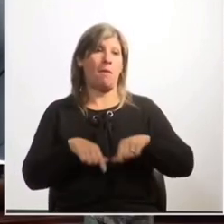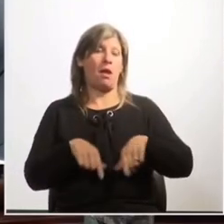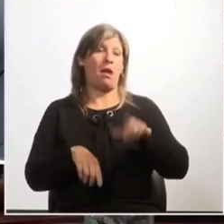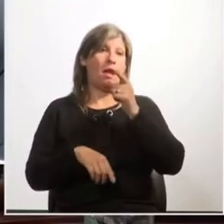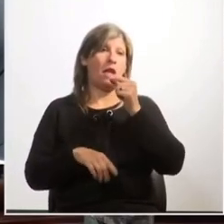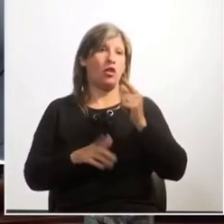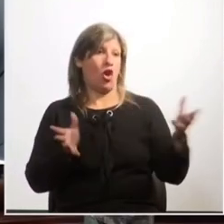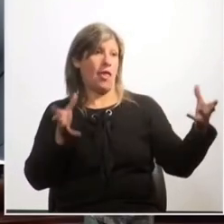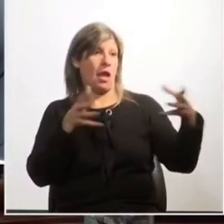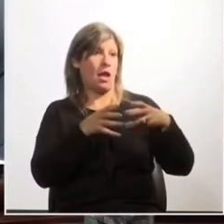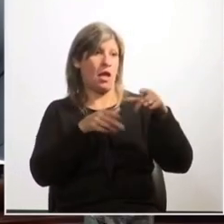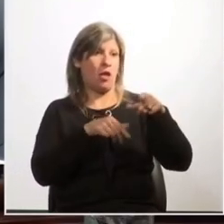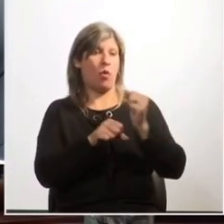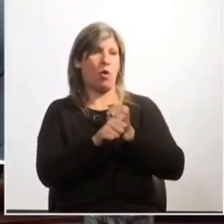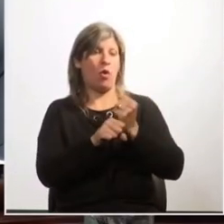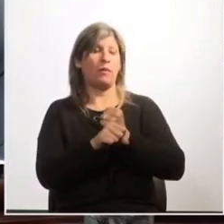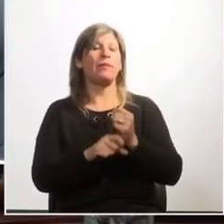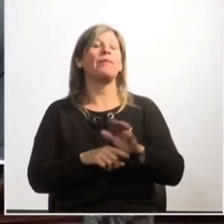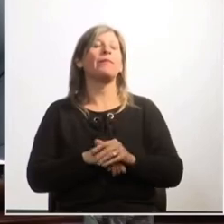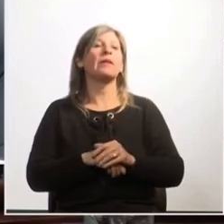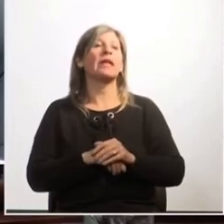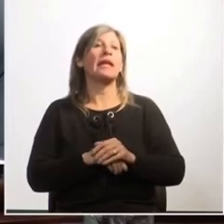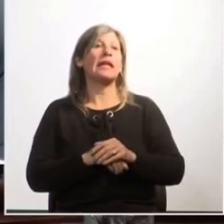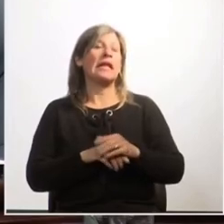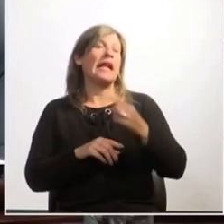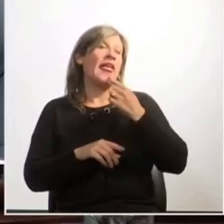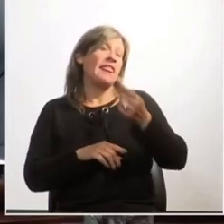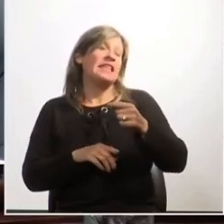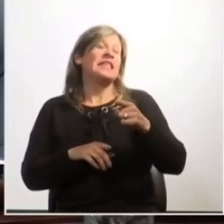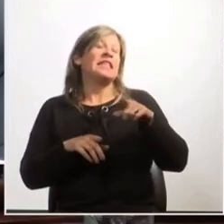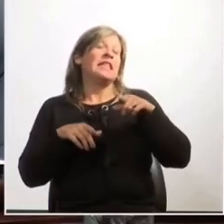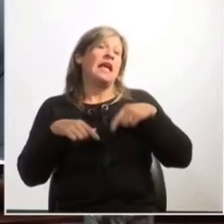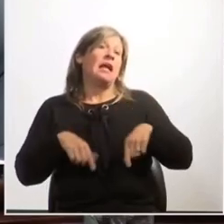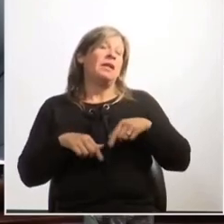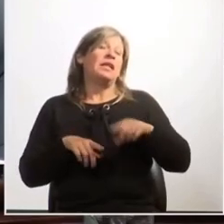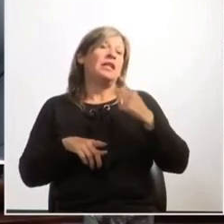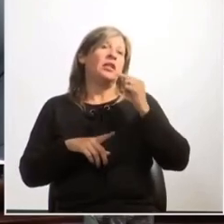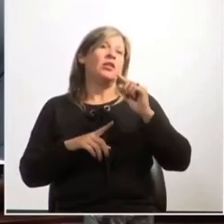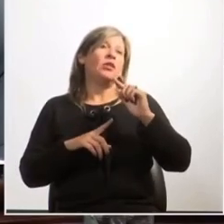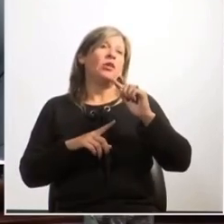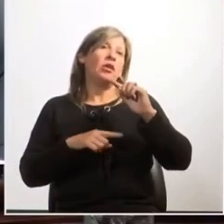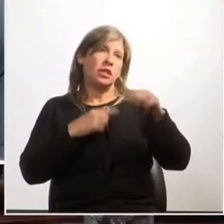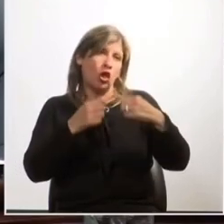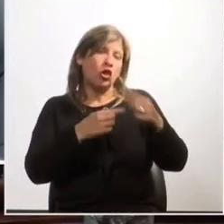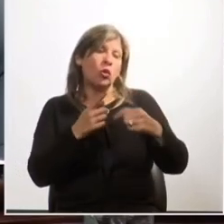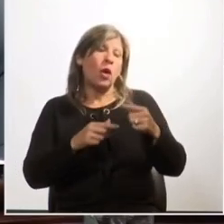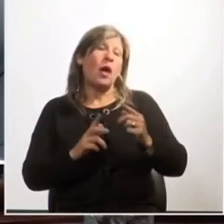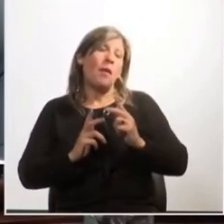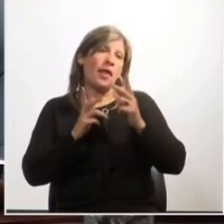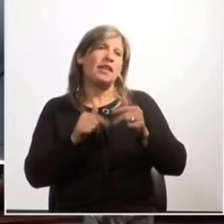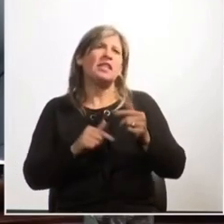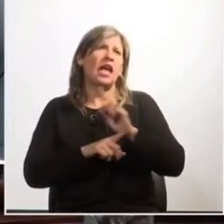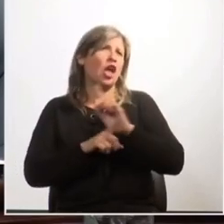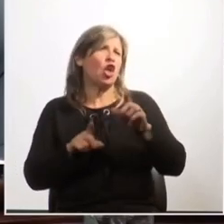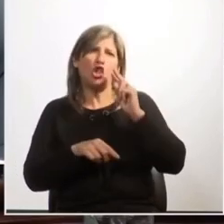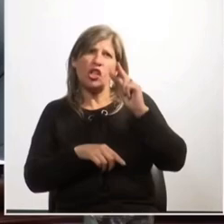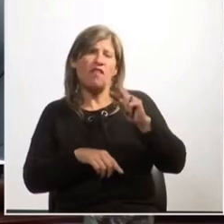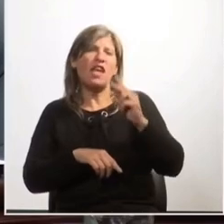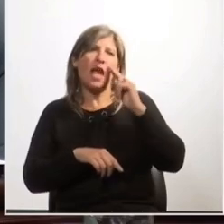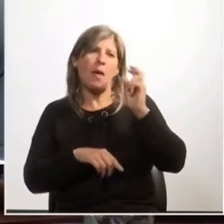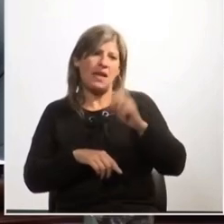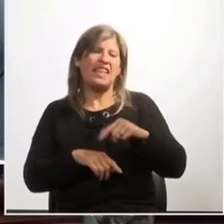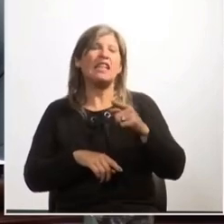su equipo, el ministro decía que si después se seguía diciendo que no se veía un plan, se